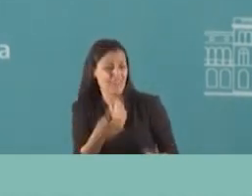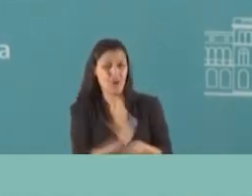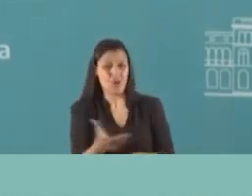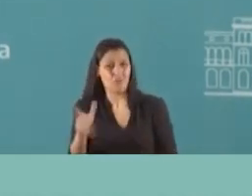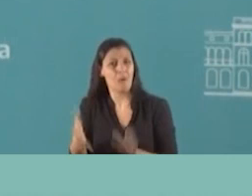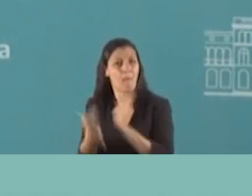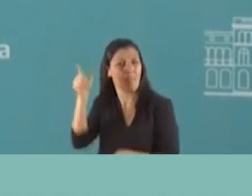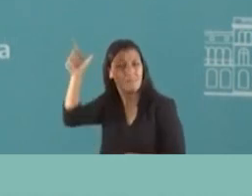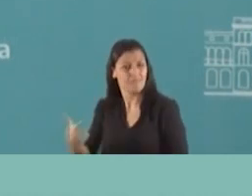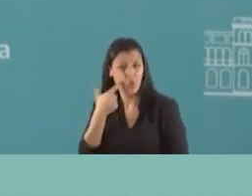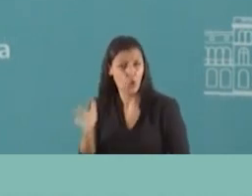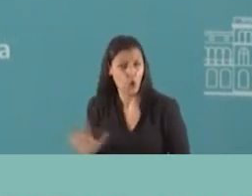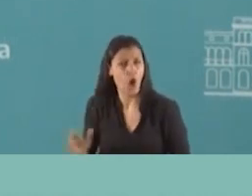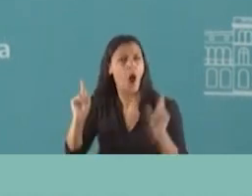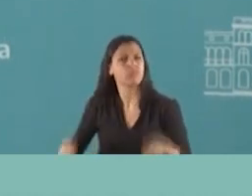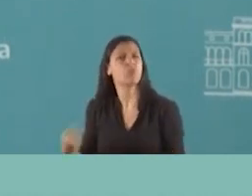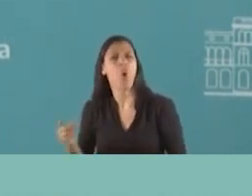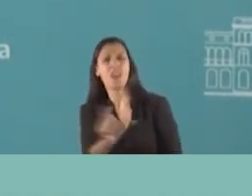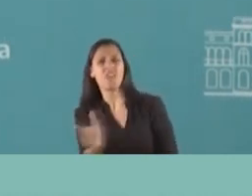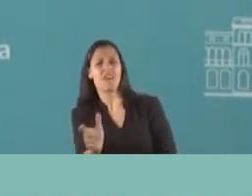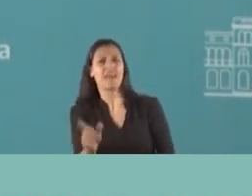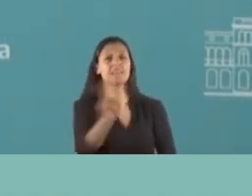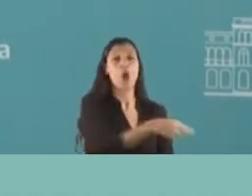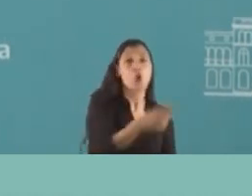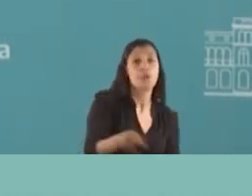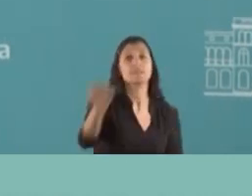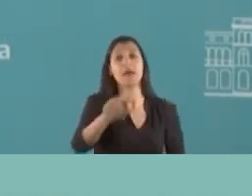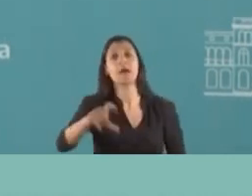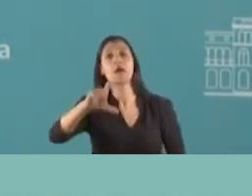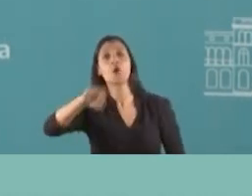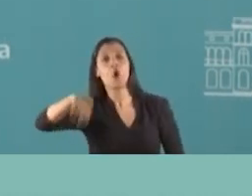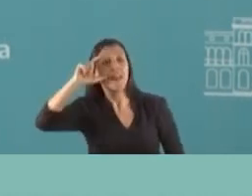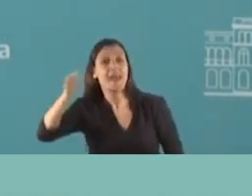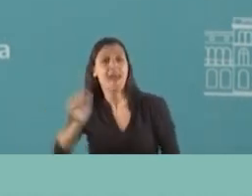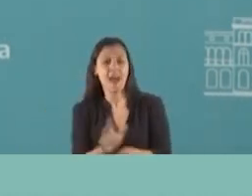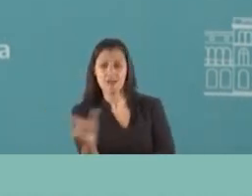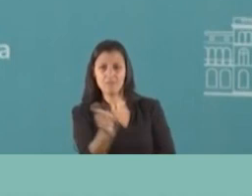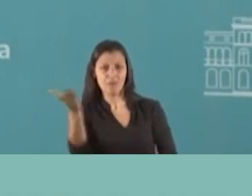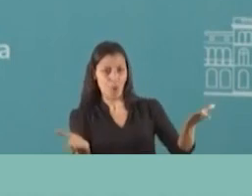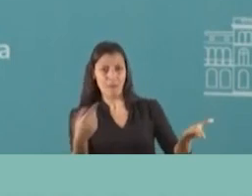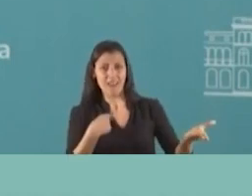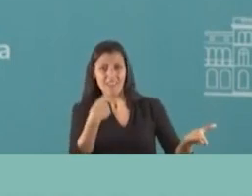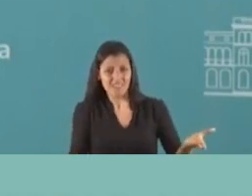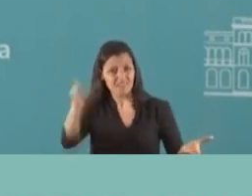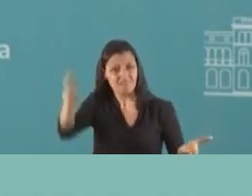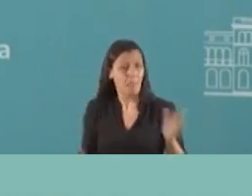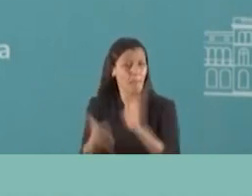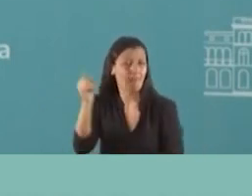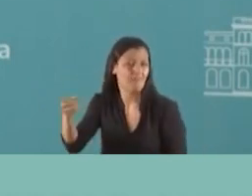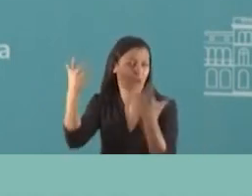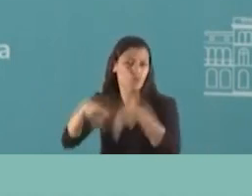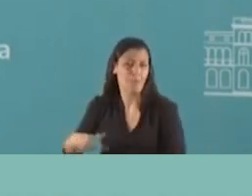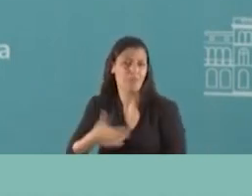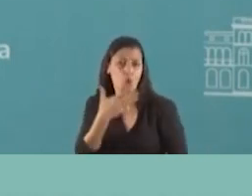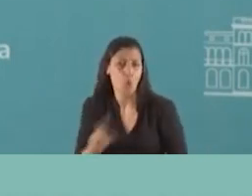conoce Cuál es la diferencia entre el conicet y la conea que es donde se que es el paralelo de la NASA y que de hecho el